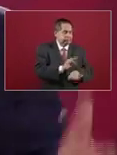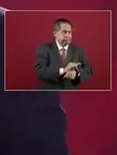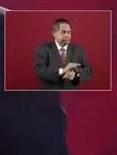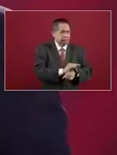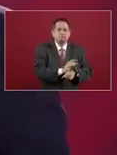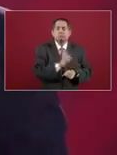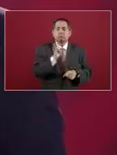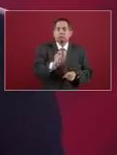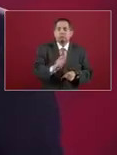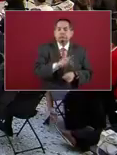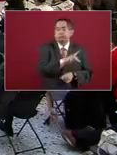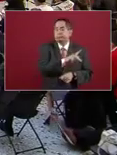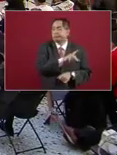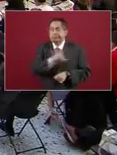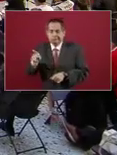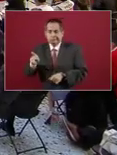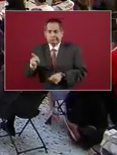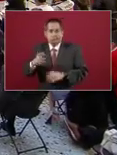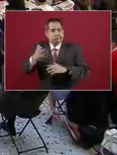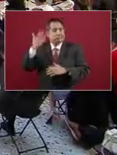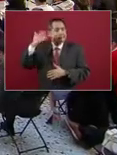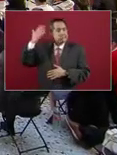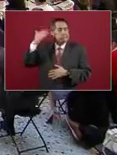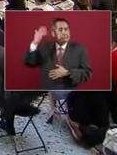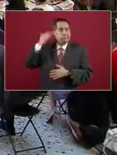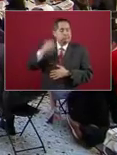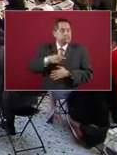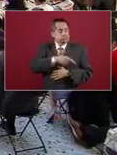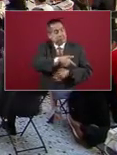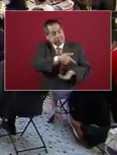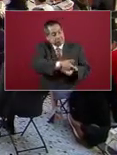que era un sesgo,